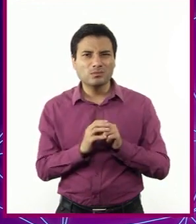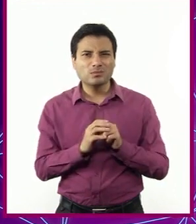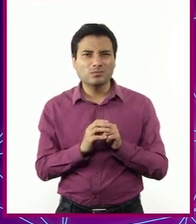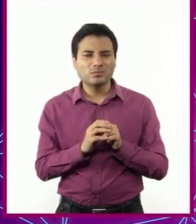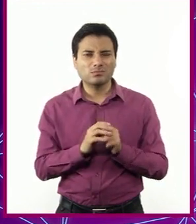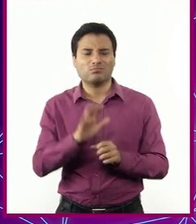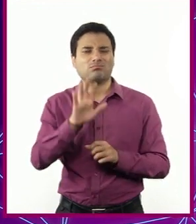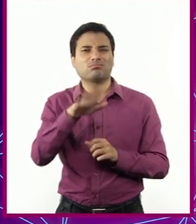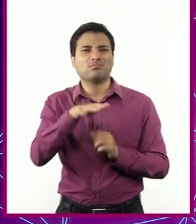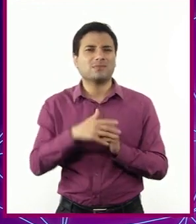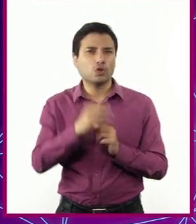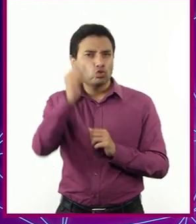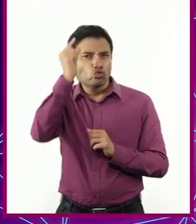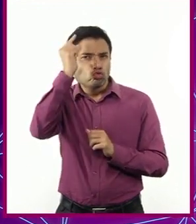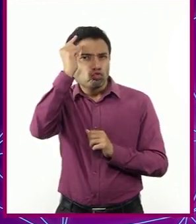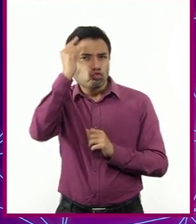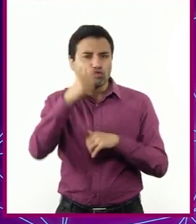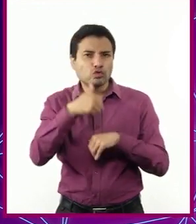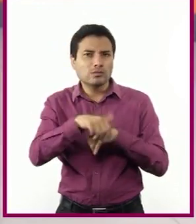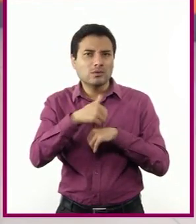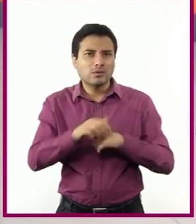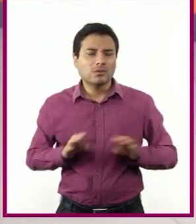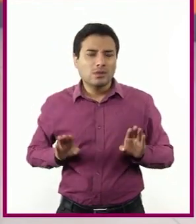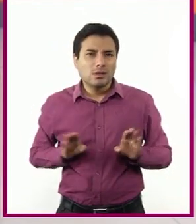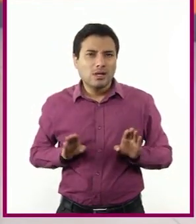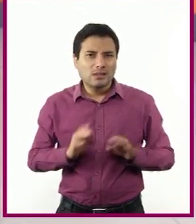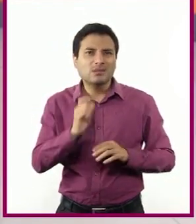potencias del numerador y el denominador?